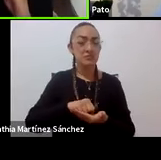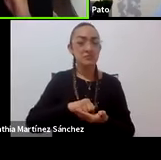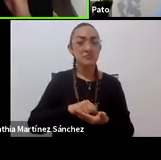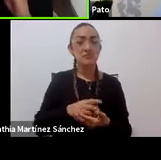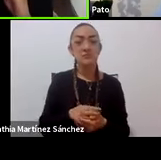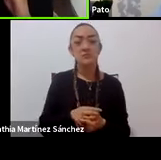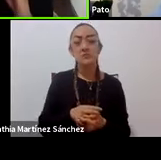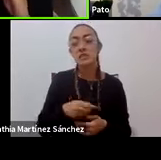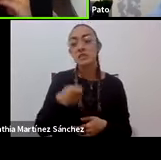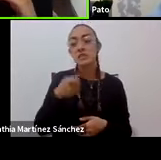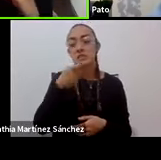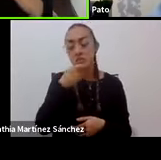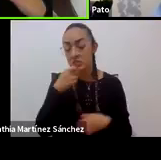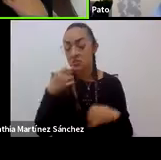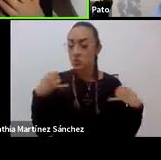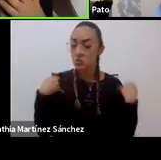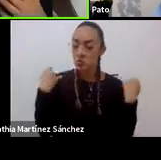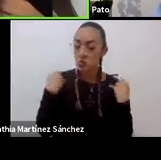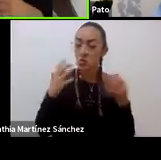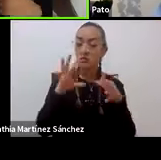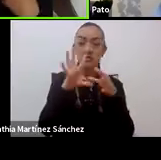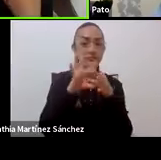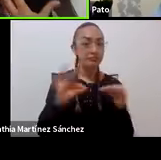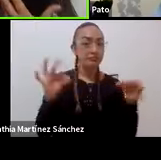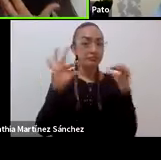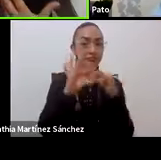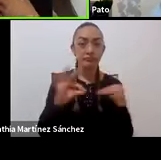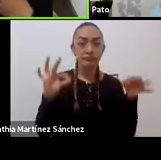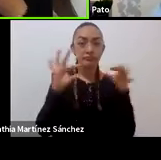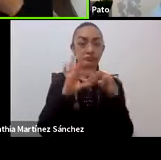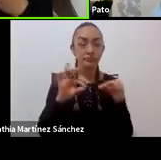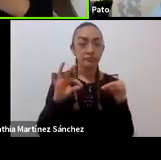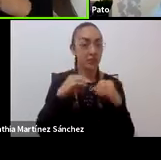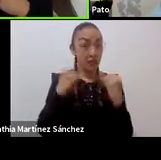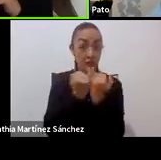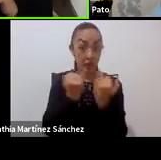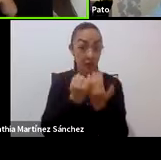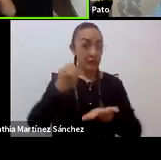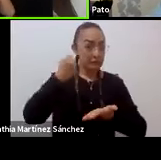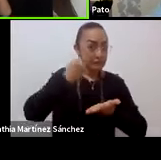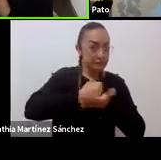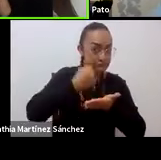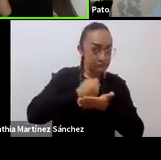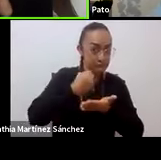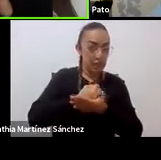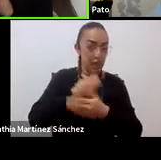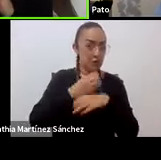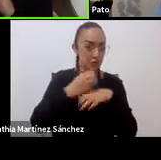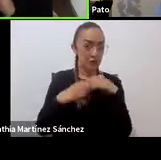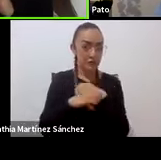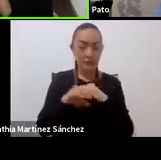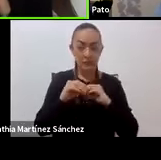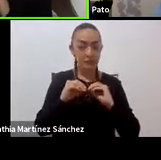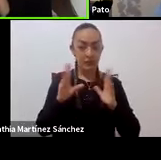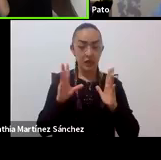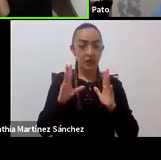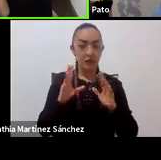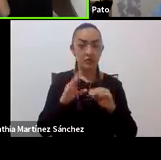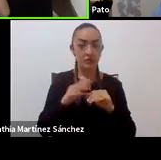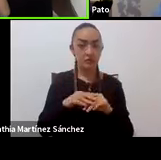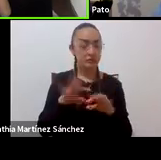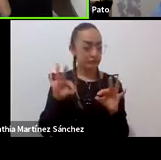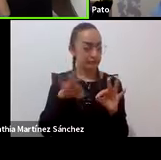ellas y ellos, las cosas que nos expresaban, que nos exigían, porque por supuesto que se han recibido exigencias